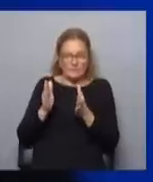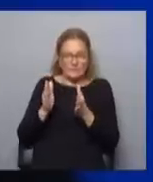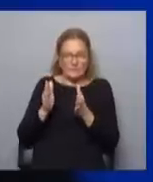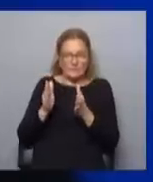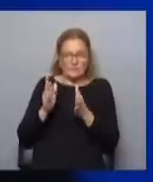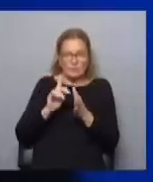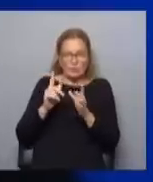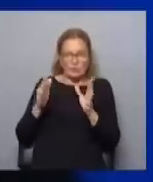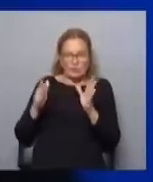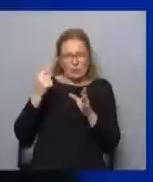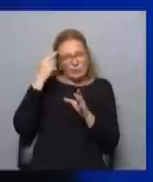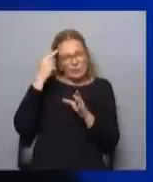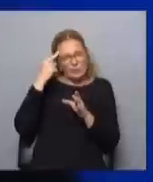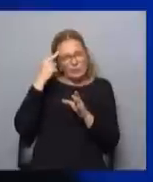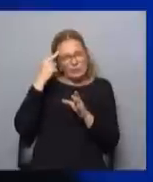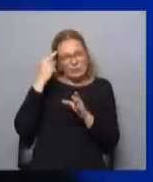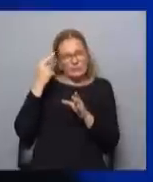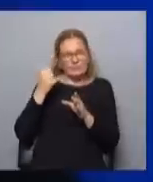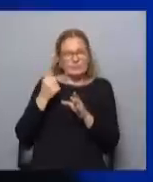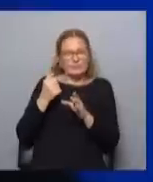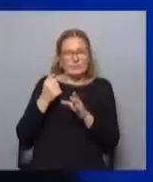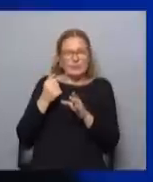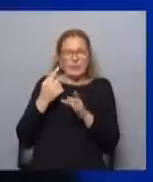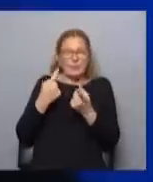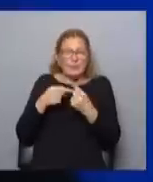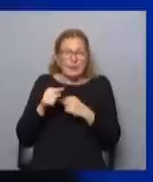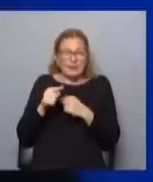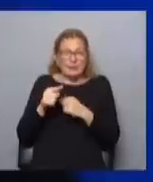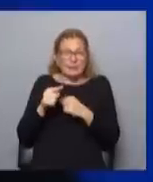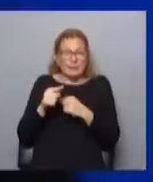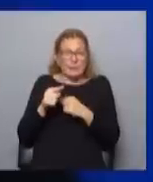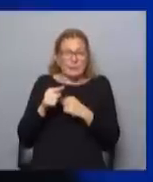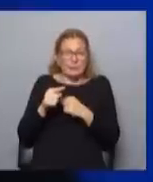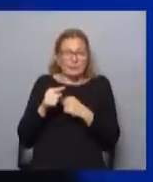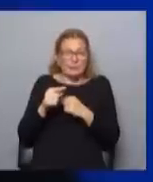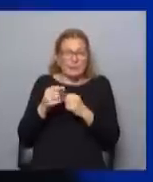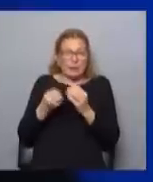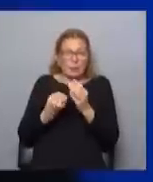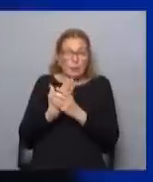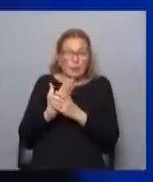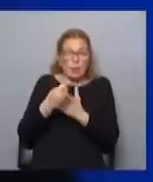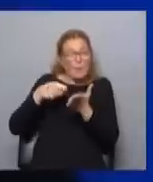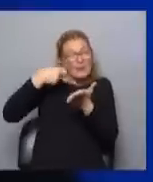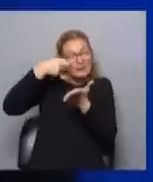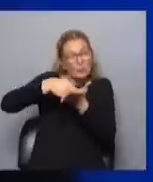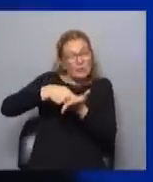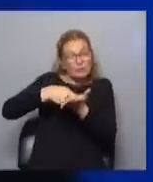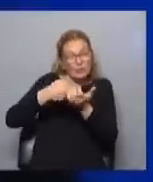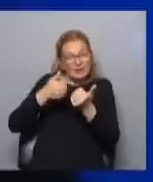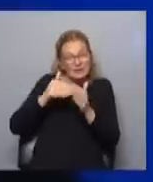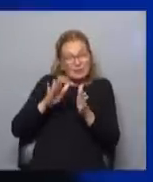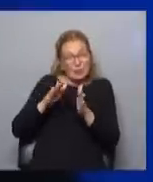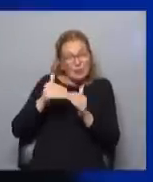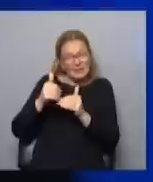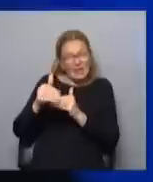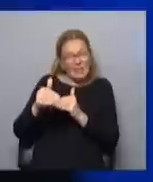no es tanto te pones a pensar sin embargo el nuevo presupuesto entró a regir bastante